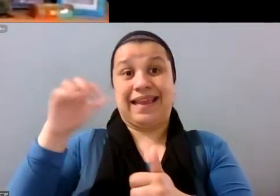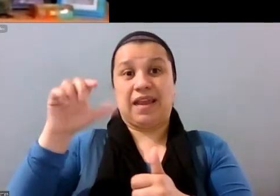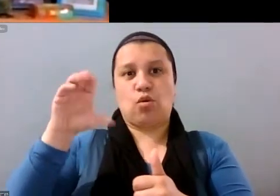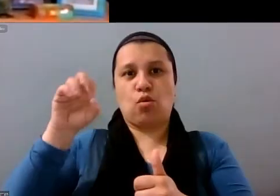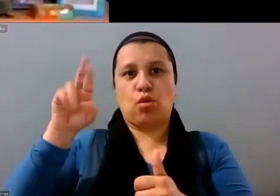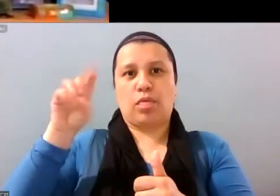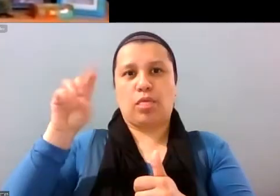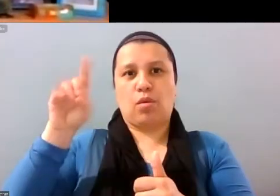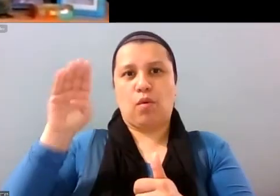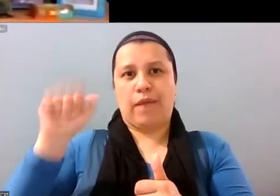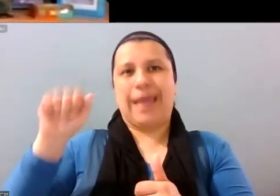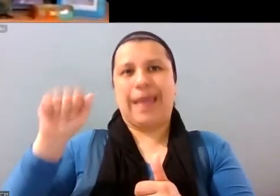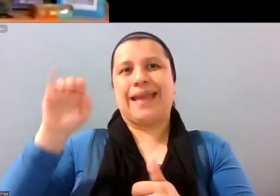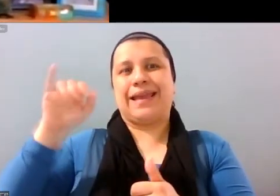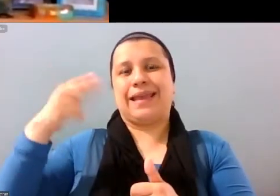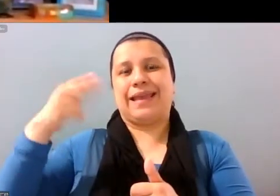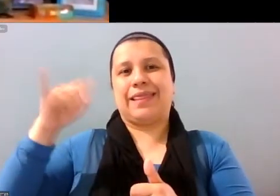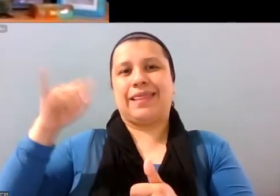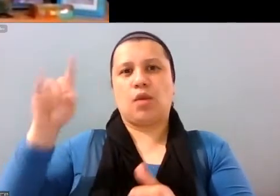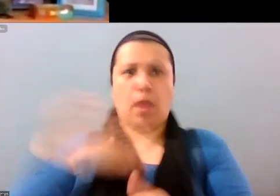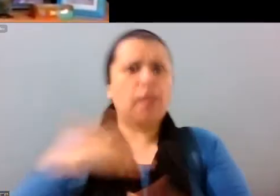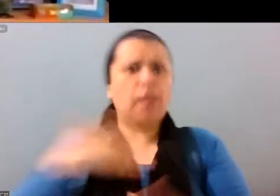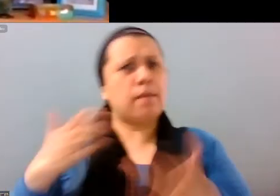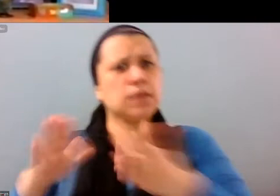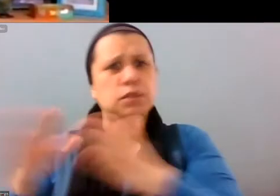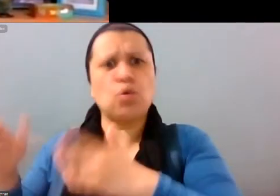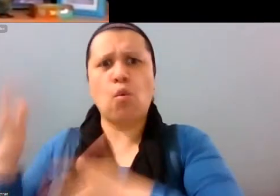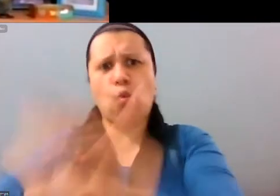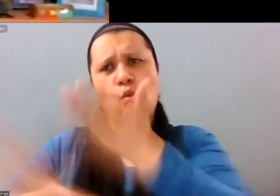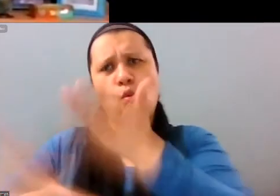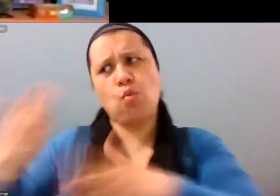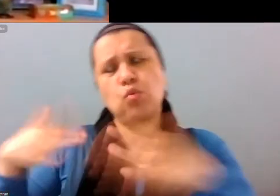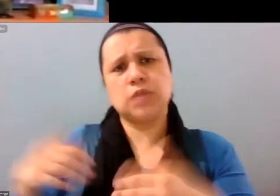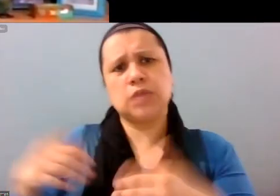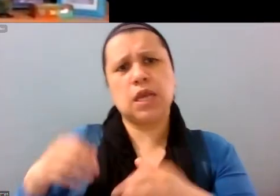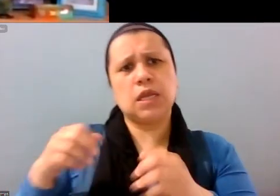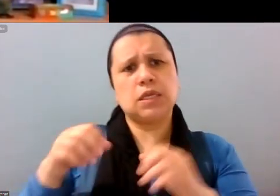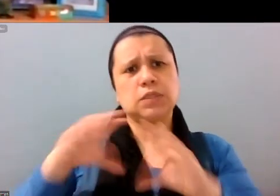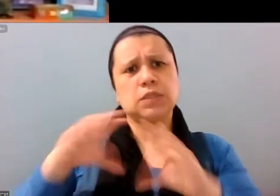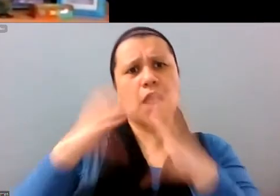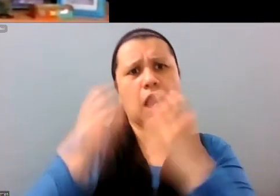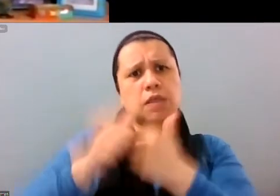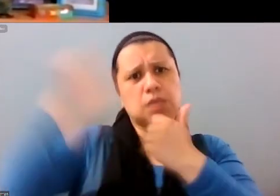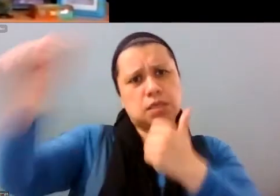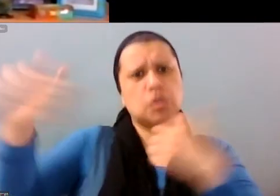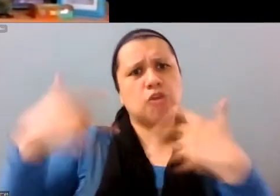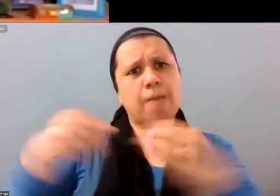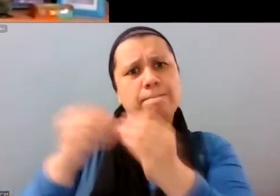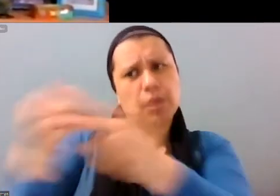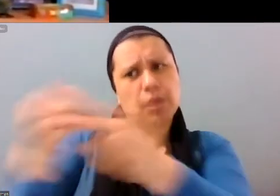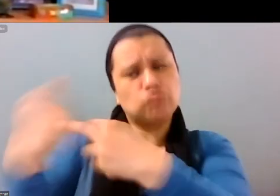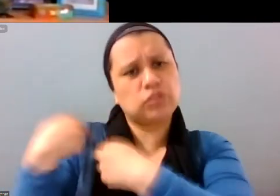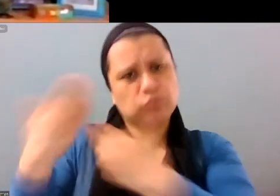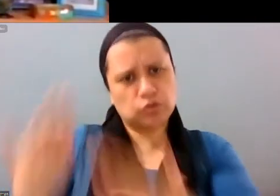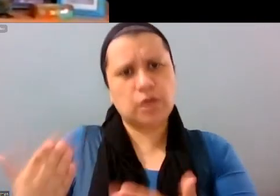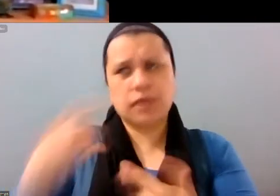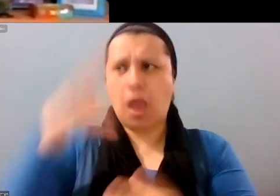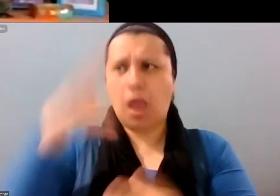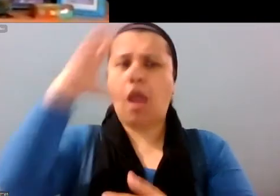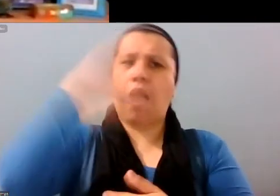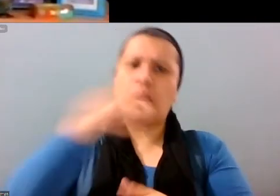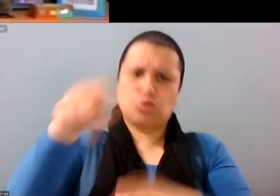dice a mis hijos si les ha servido las clases a distancia los enseñó a ser más responsables y a darse cuenta que son capaces